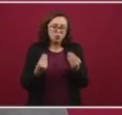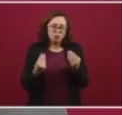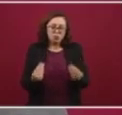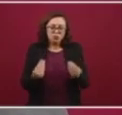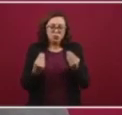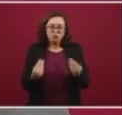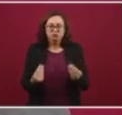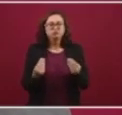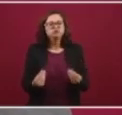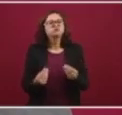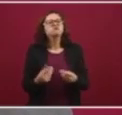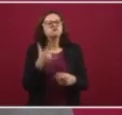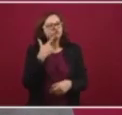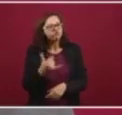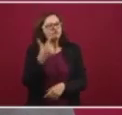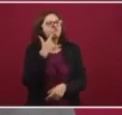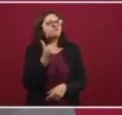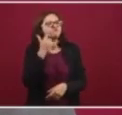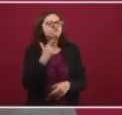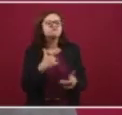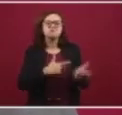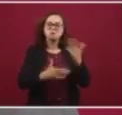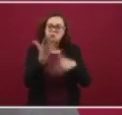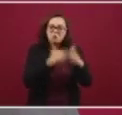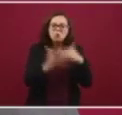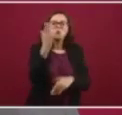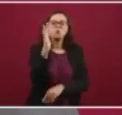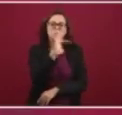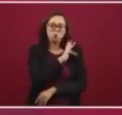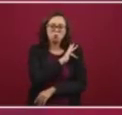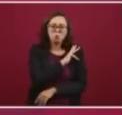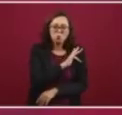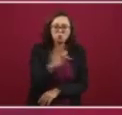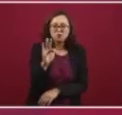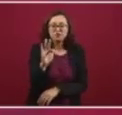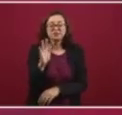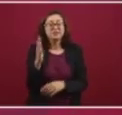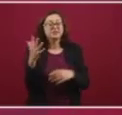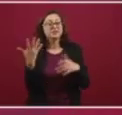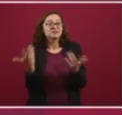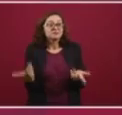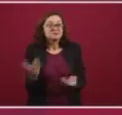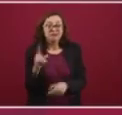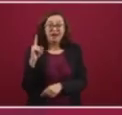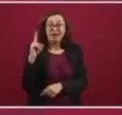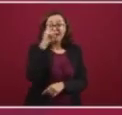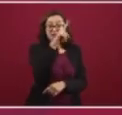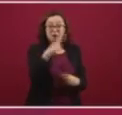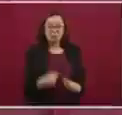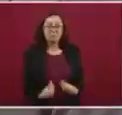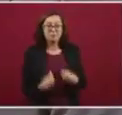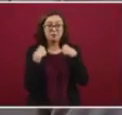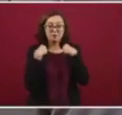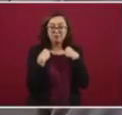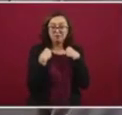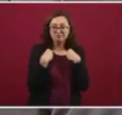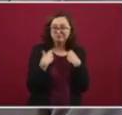logrado salir adelante y están ahora ayudando mucho a nuestro